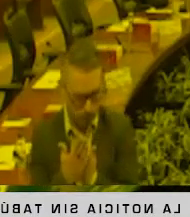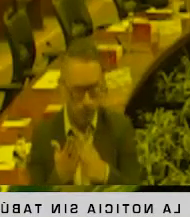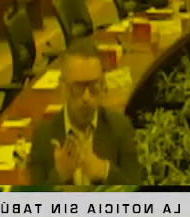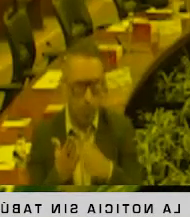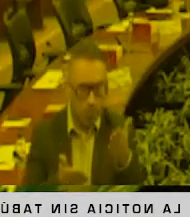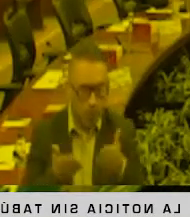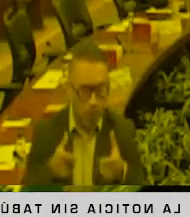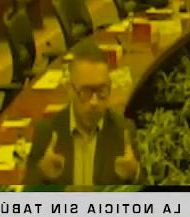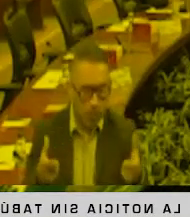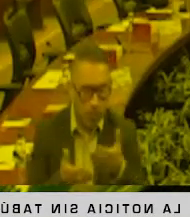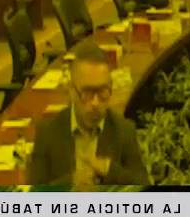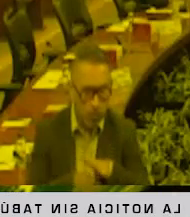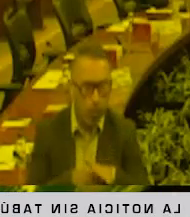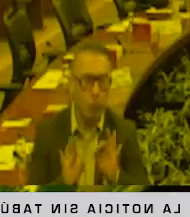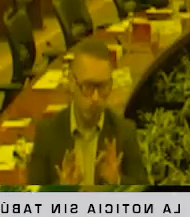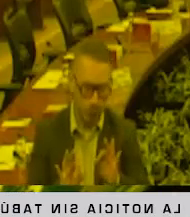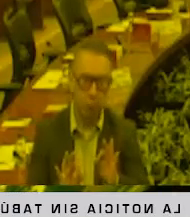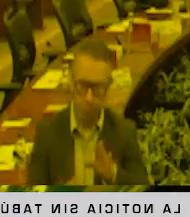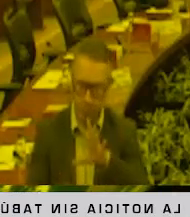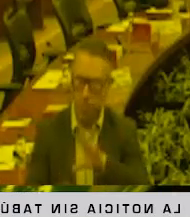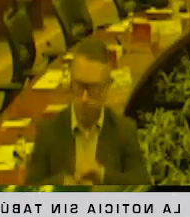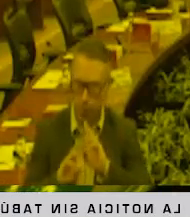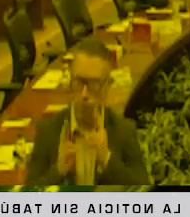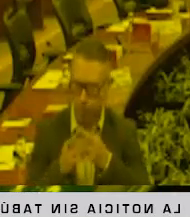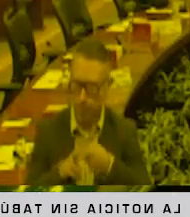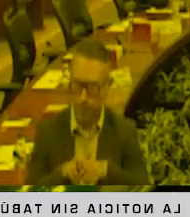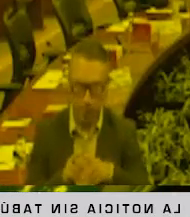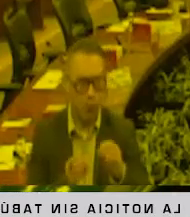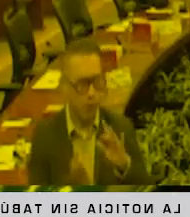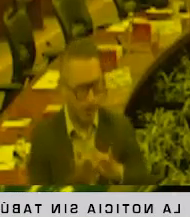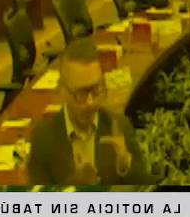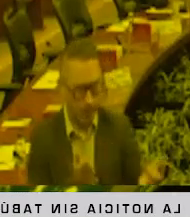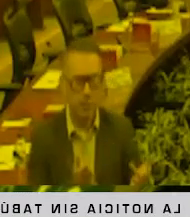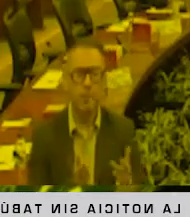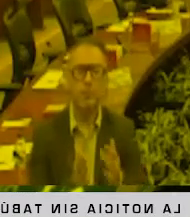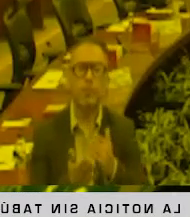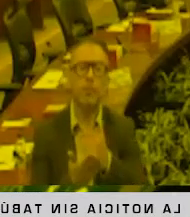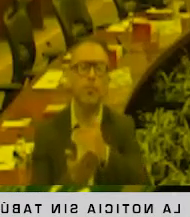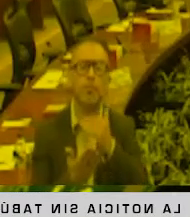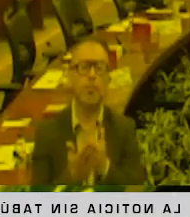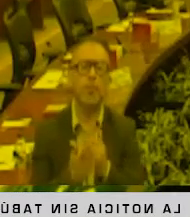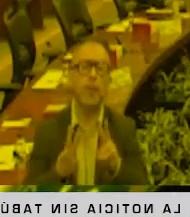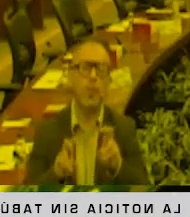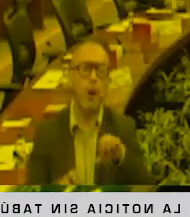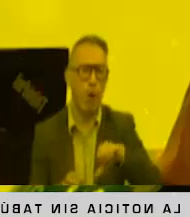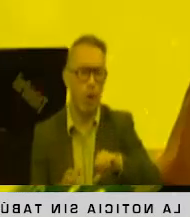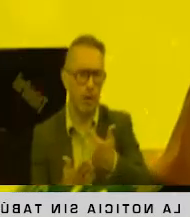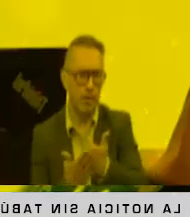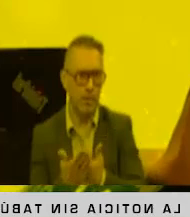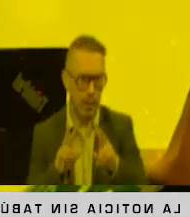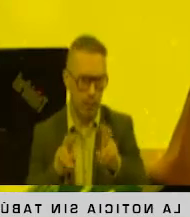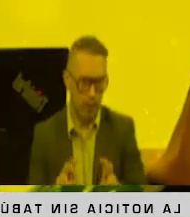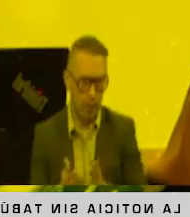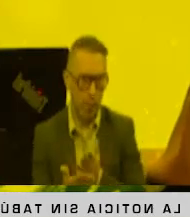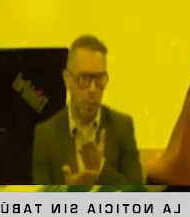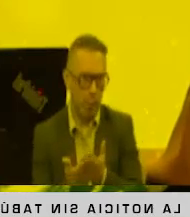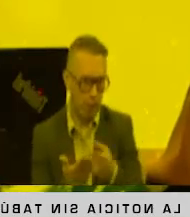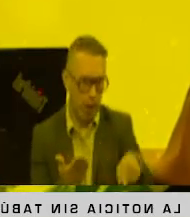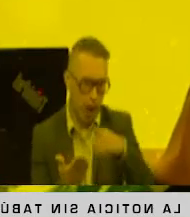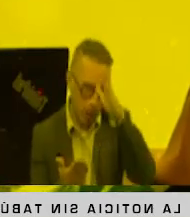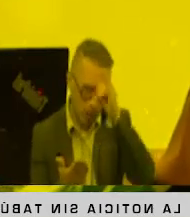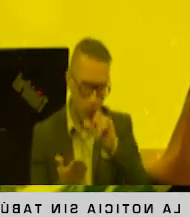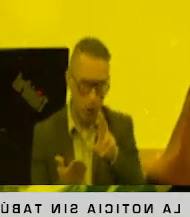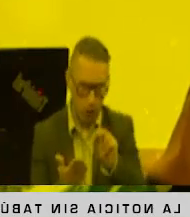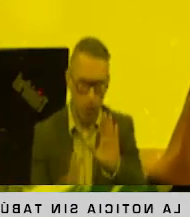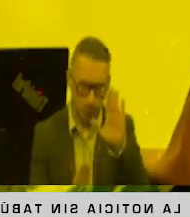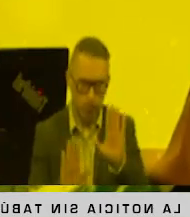colegiado los votos no existen para llegar a los nombramientos y seguiré Buscando denodadamente el consenso para llegar a estos nombramientos Pep